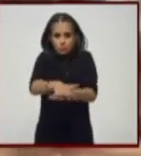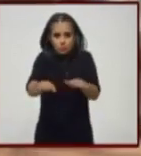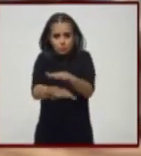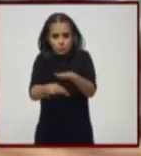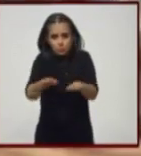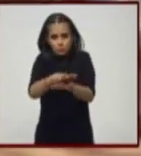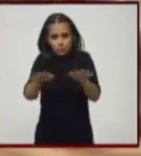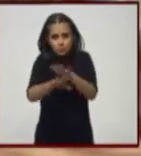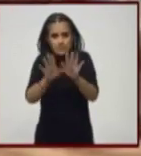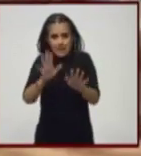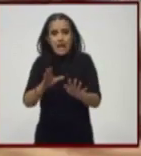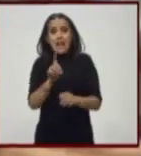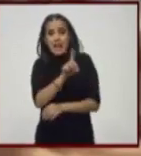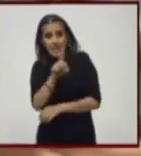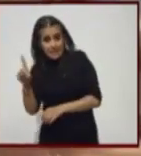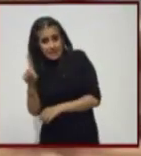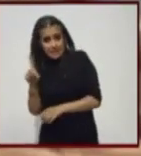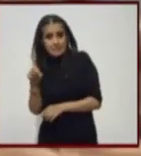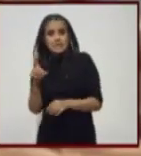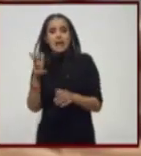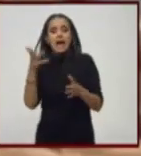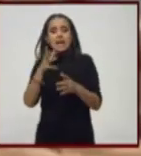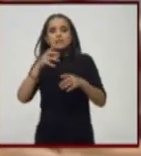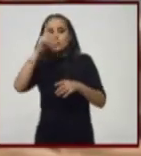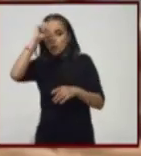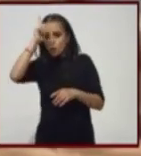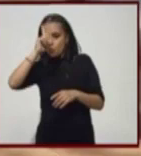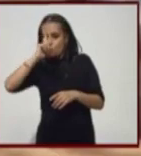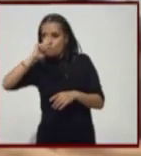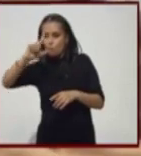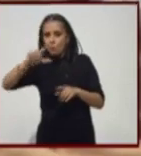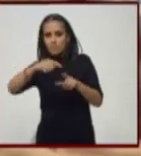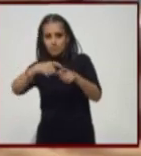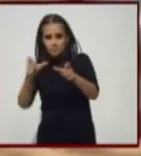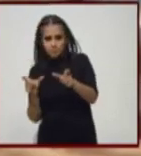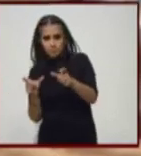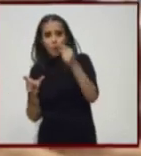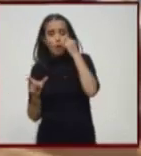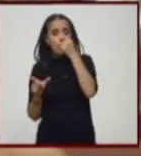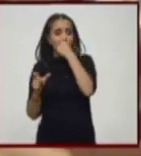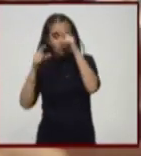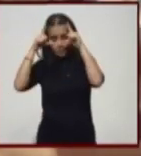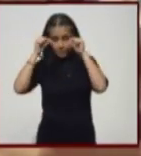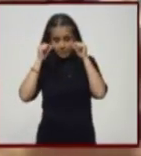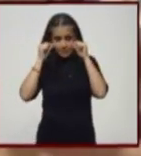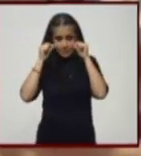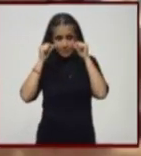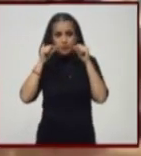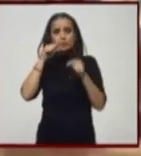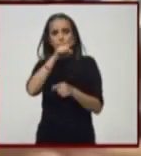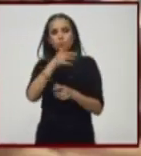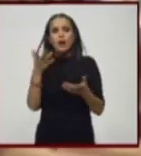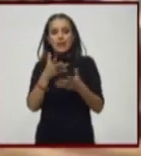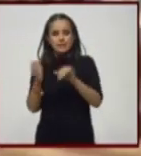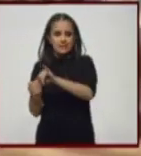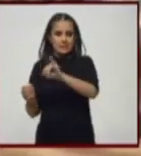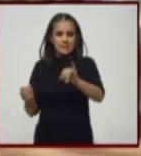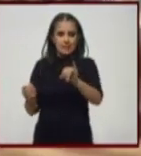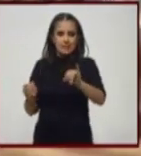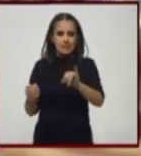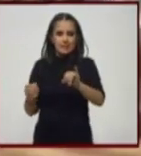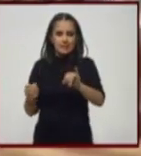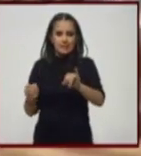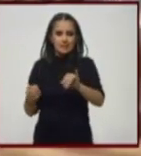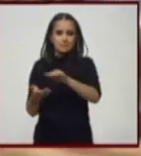necesito que con tu mano derecha hagas una media luna y con tus ojitos cerrados vas a pasar la mano izquierda por encima